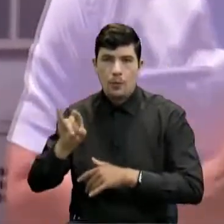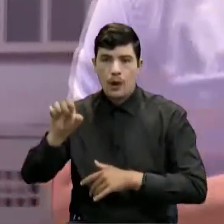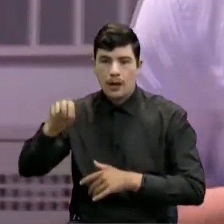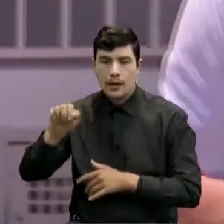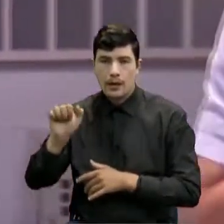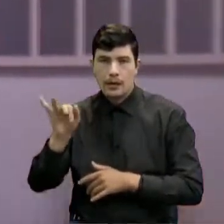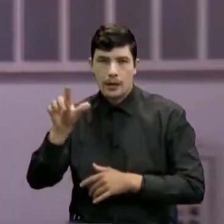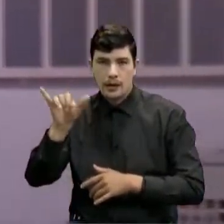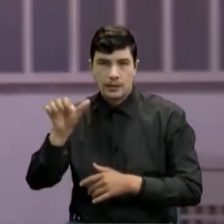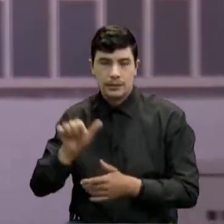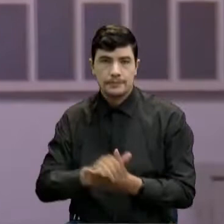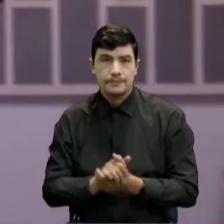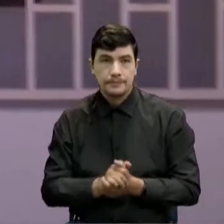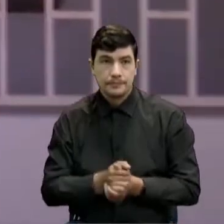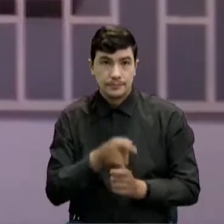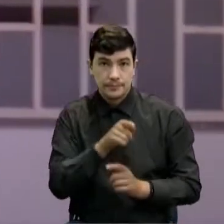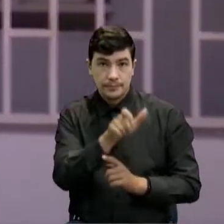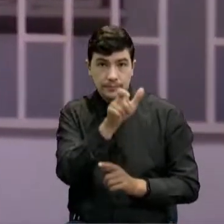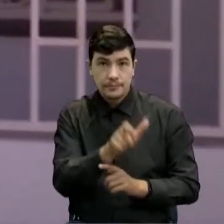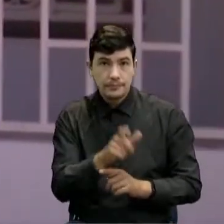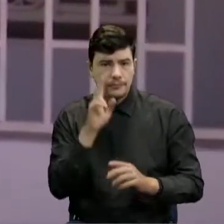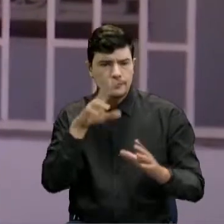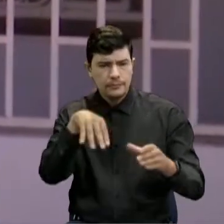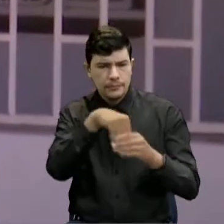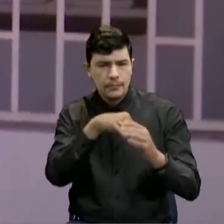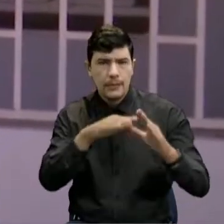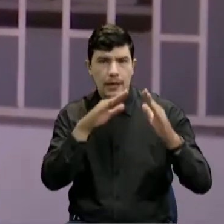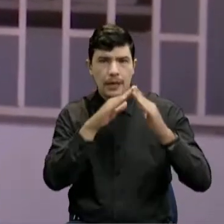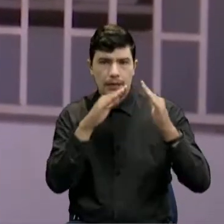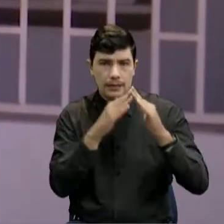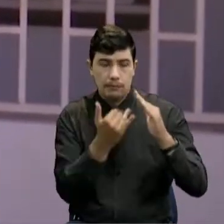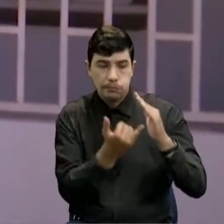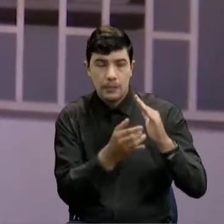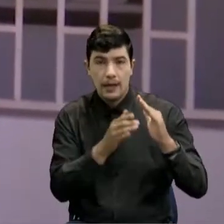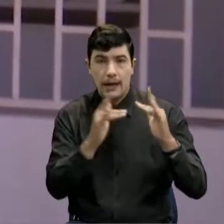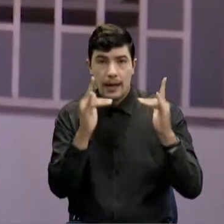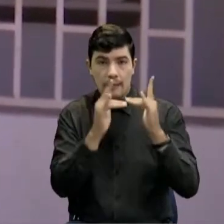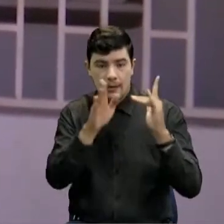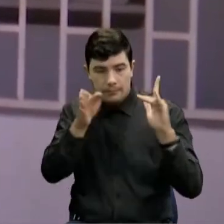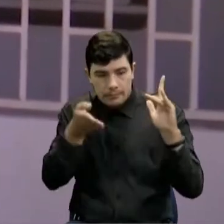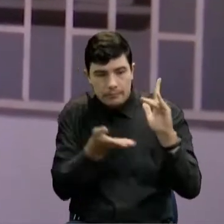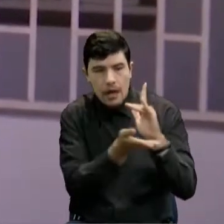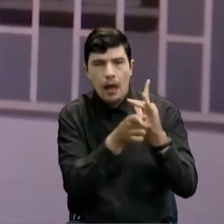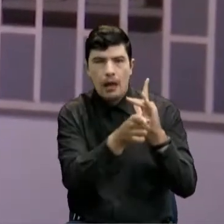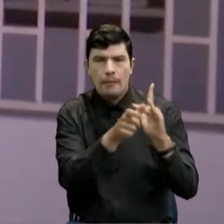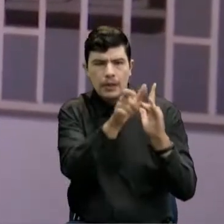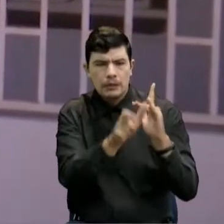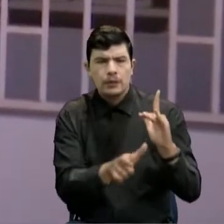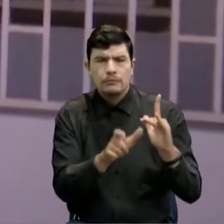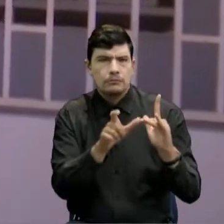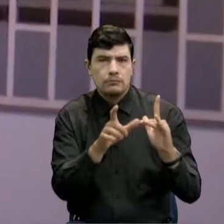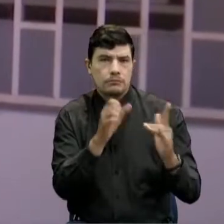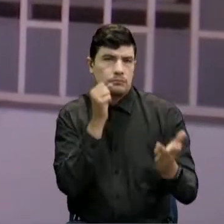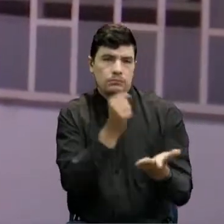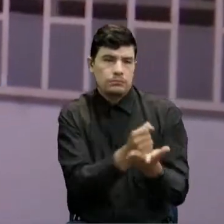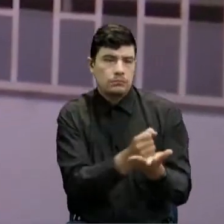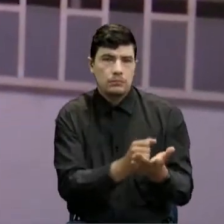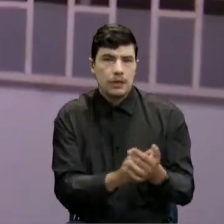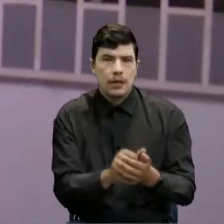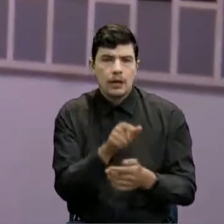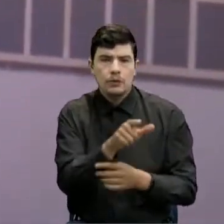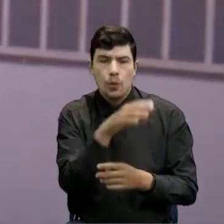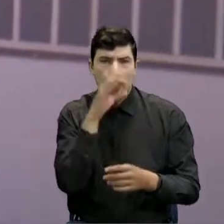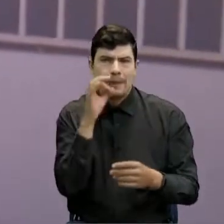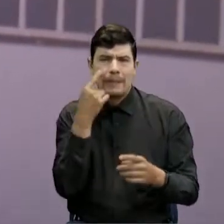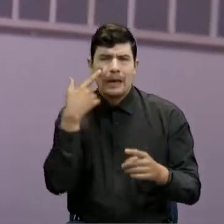vida de un hombre debajo de su cama con signos de tortura. La información preliminar de las autoridades se reveló que el hombre de 55 años que se dedicaba